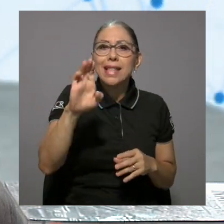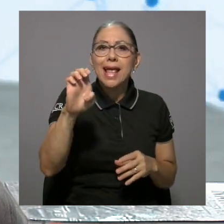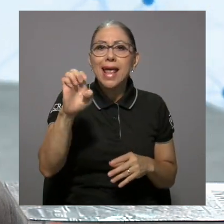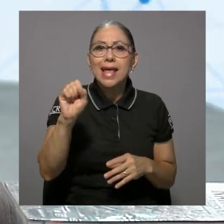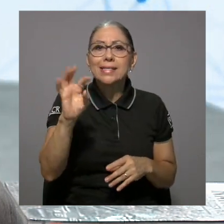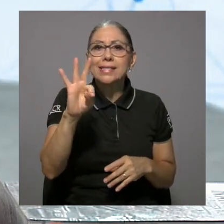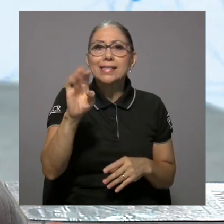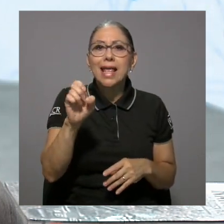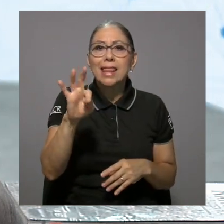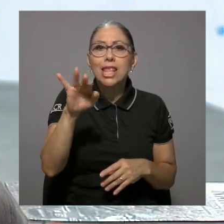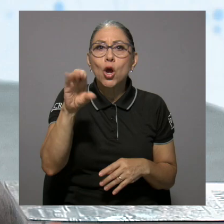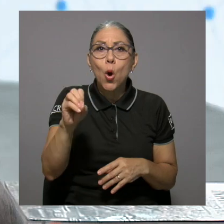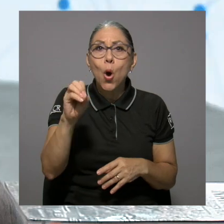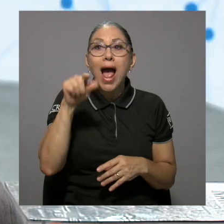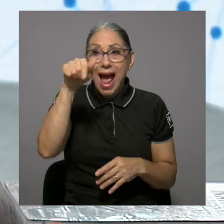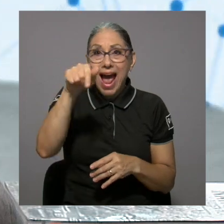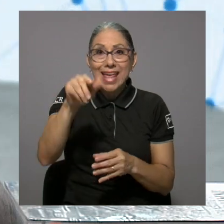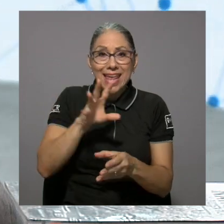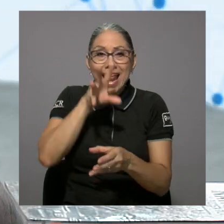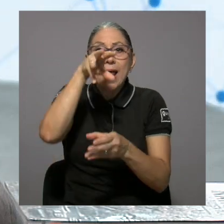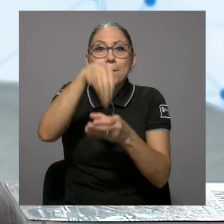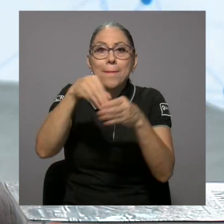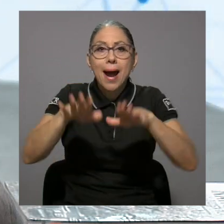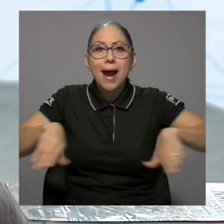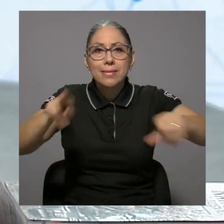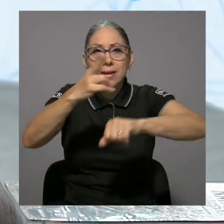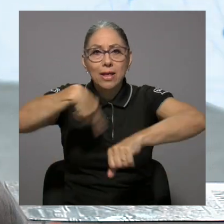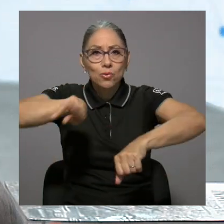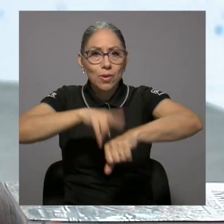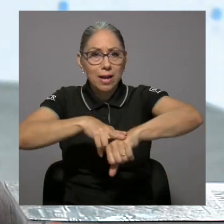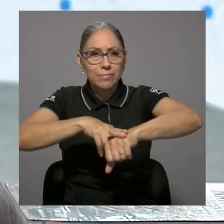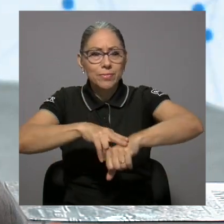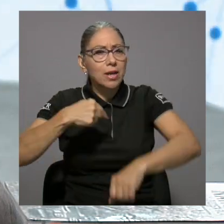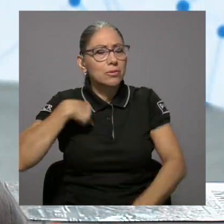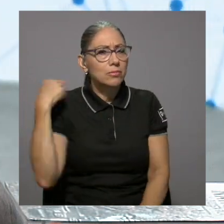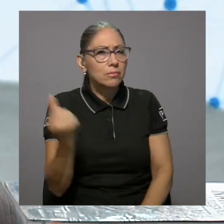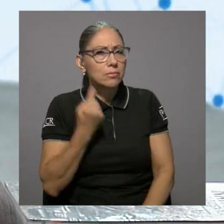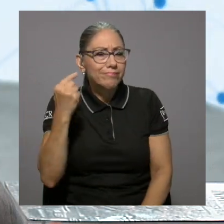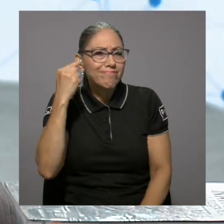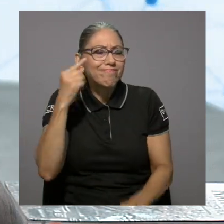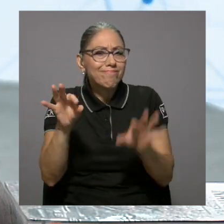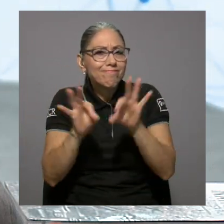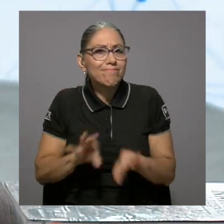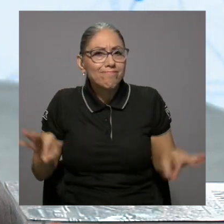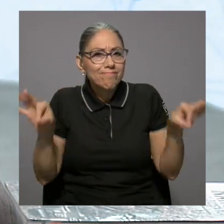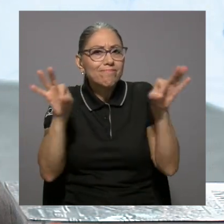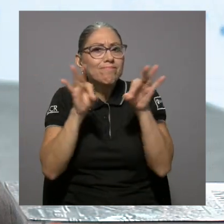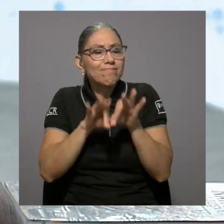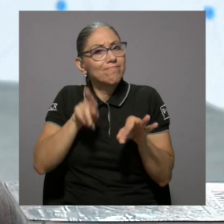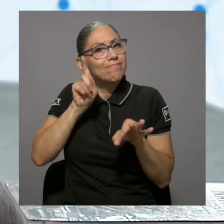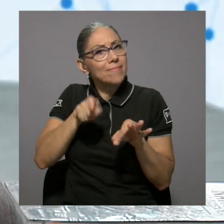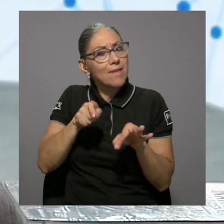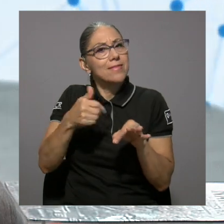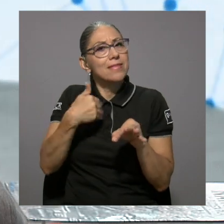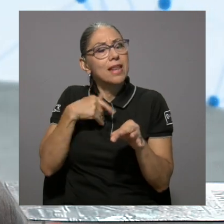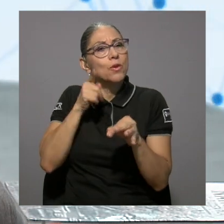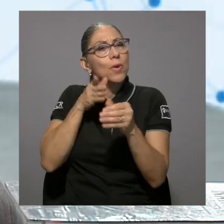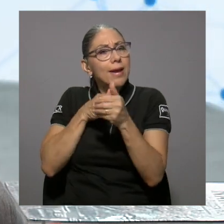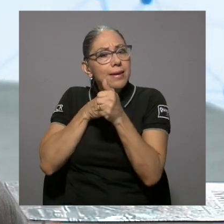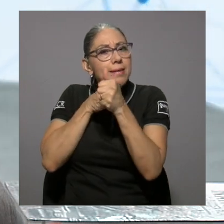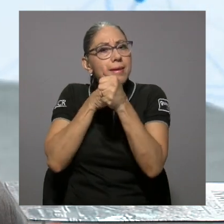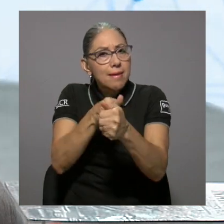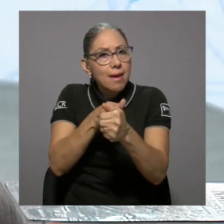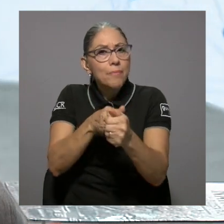parte natural. Entonces, siempre me pareció muy importante, ¿verdad?, que hubiera una especie de guía o un